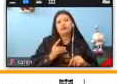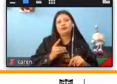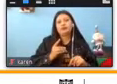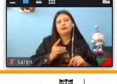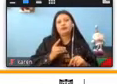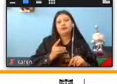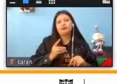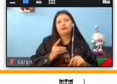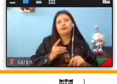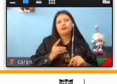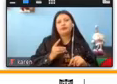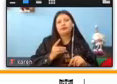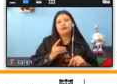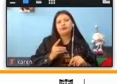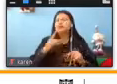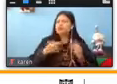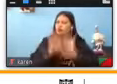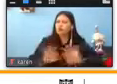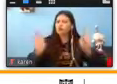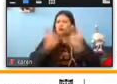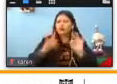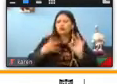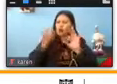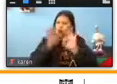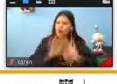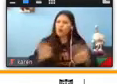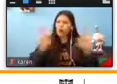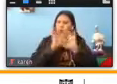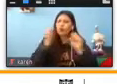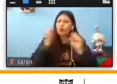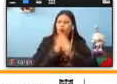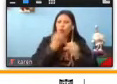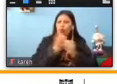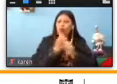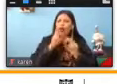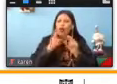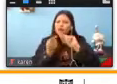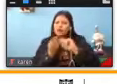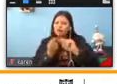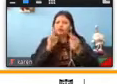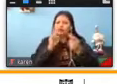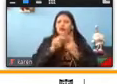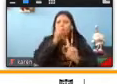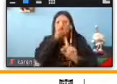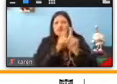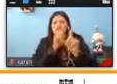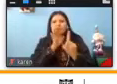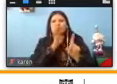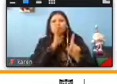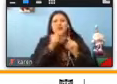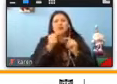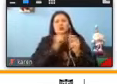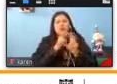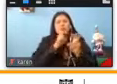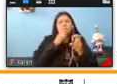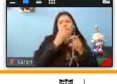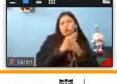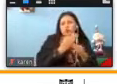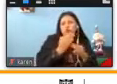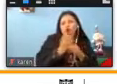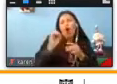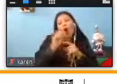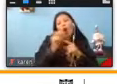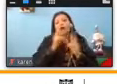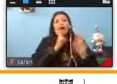que era importante, consideramos importante trabajar en relación a los actores, las tensiones y las relaciones